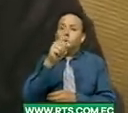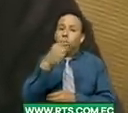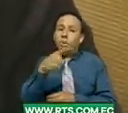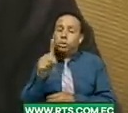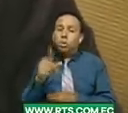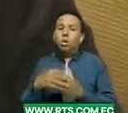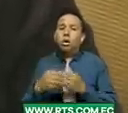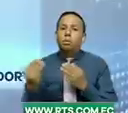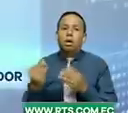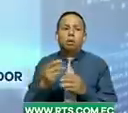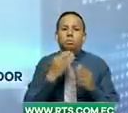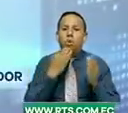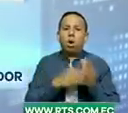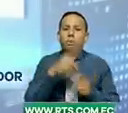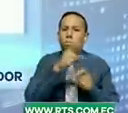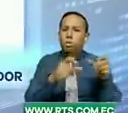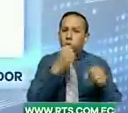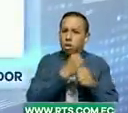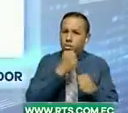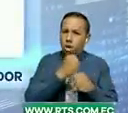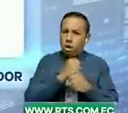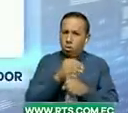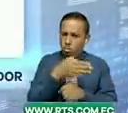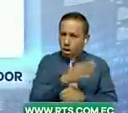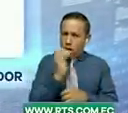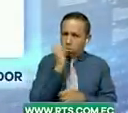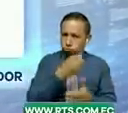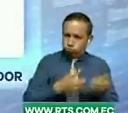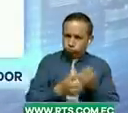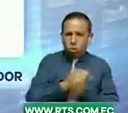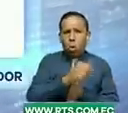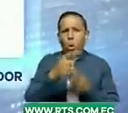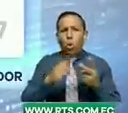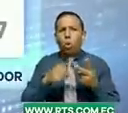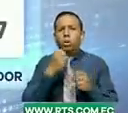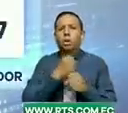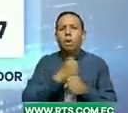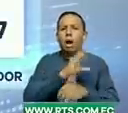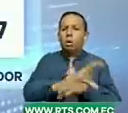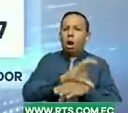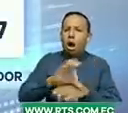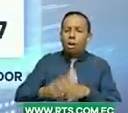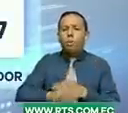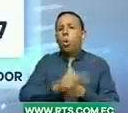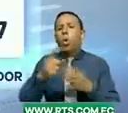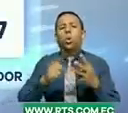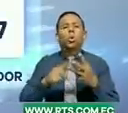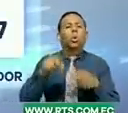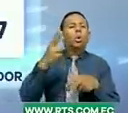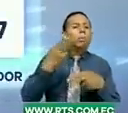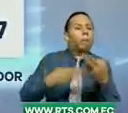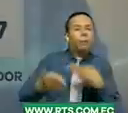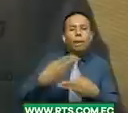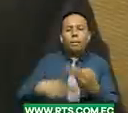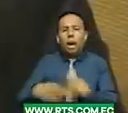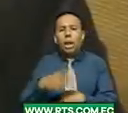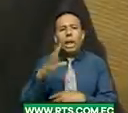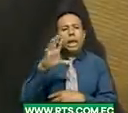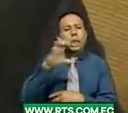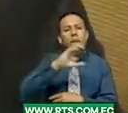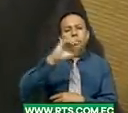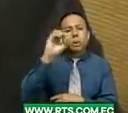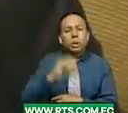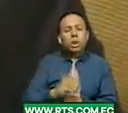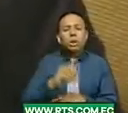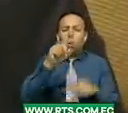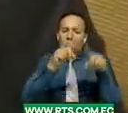sector pecuario, el otro 30% al sector agrícola y el sector comercial aproximadamente un 15%, algunas en la